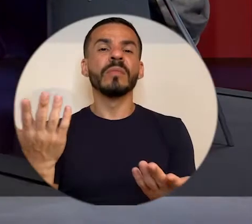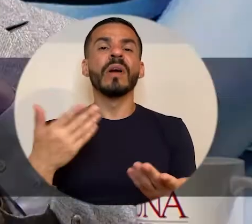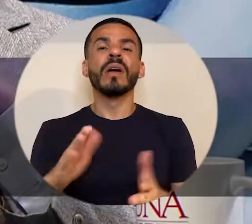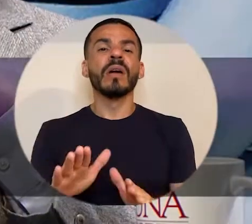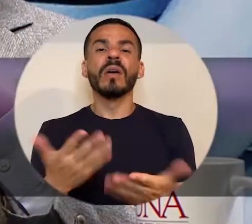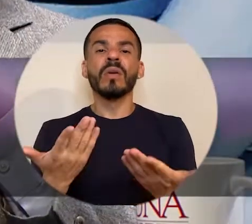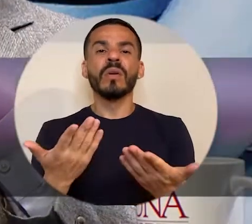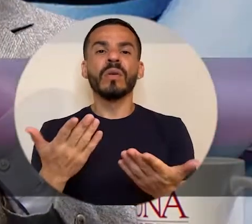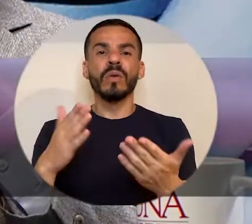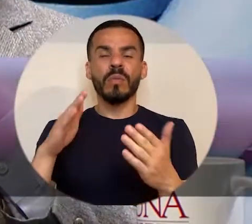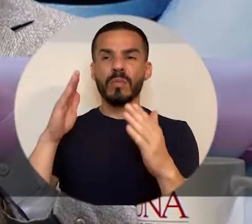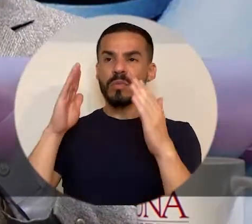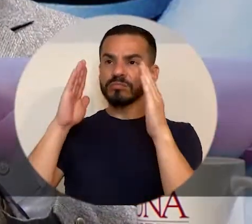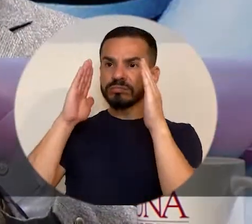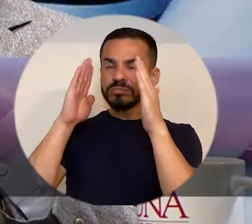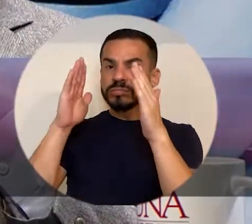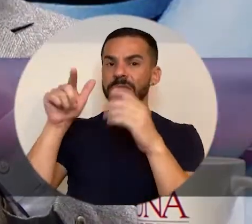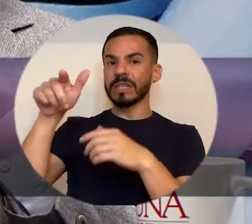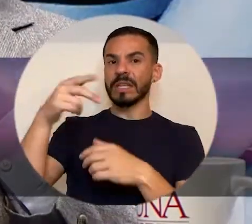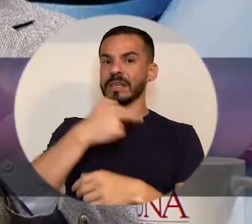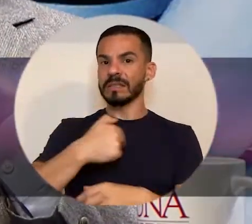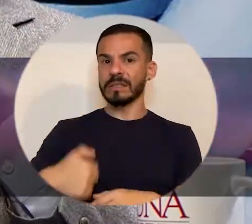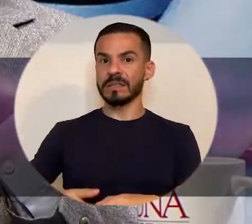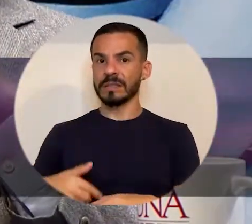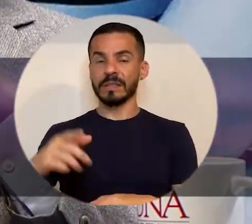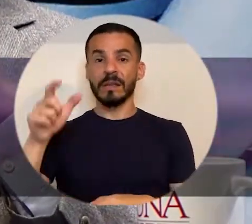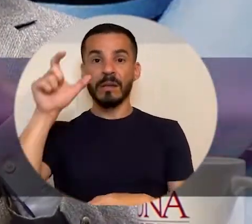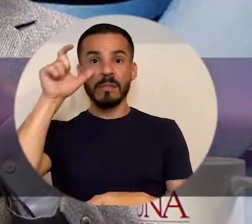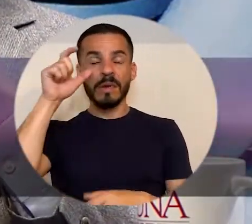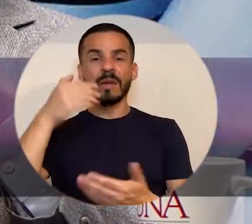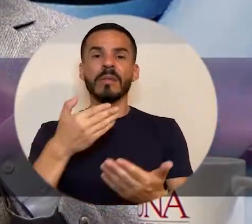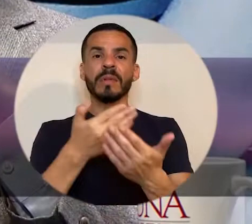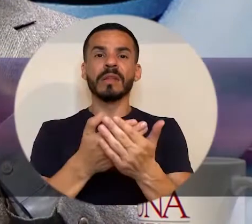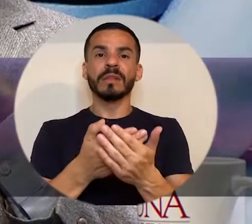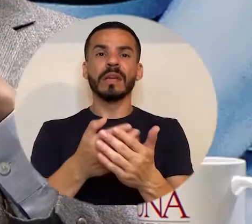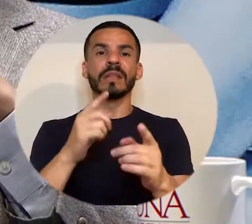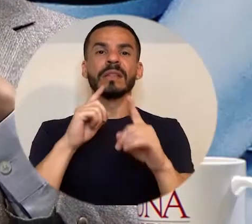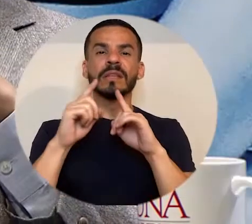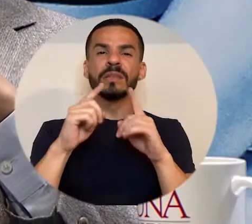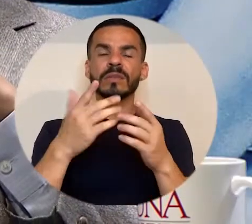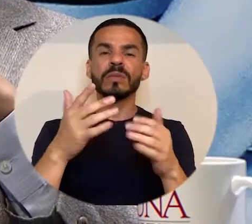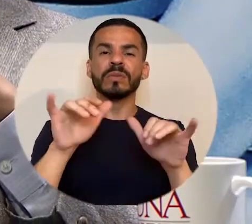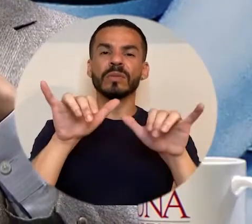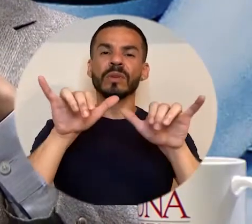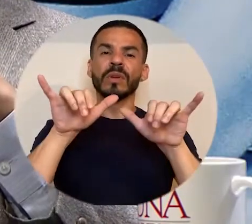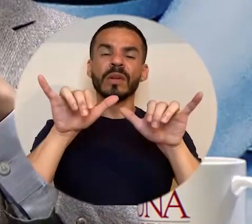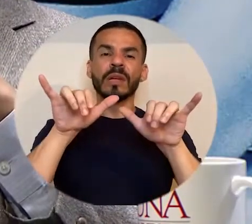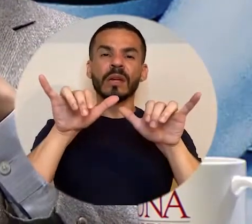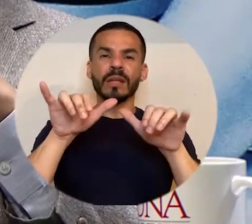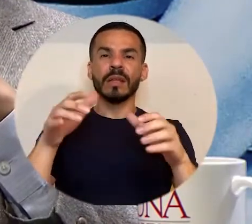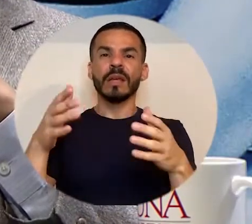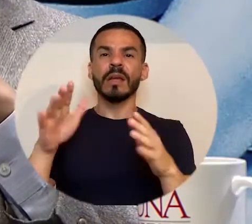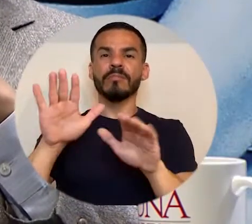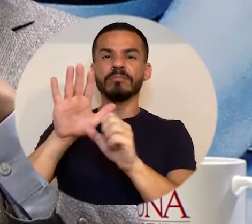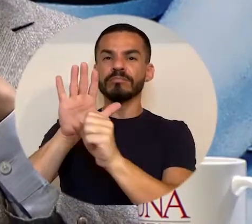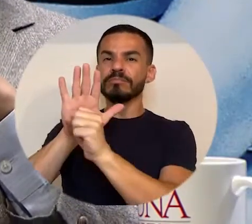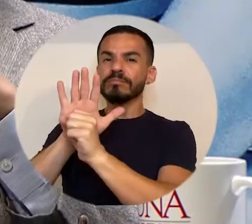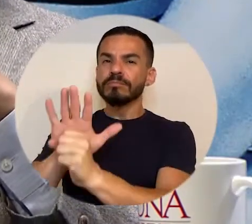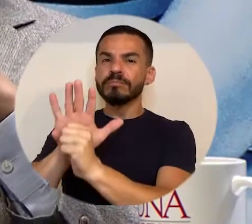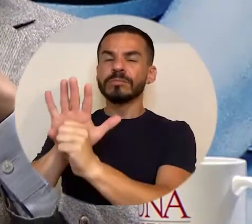que ha variado es la forma de cómo tratar a China. Biden ha planteado un discurso de contención hacia